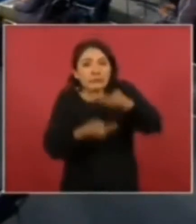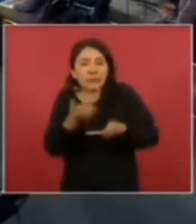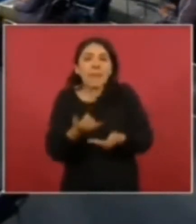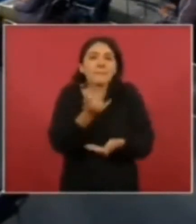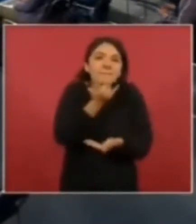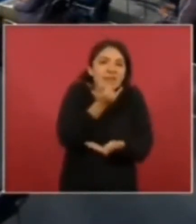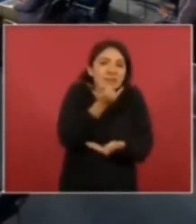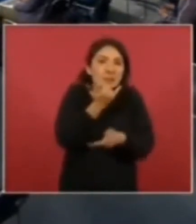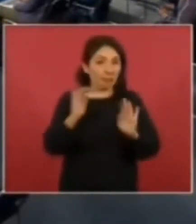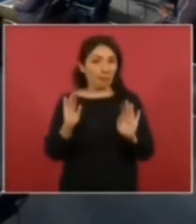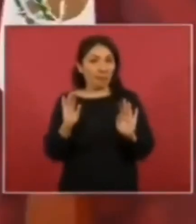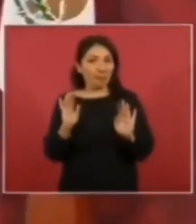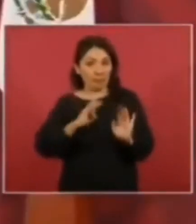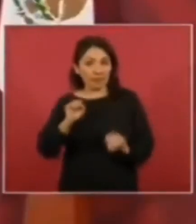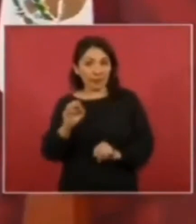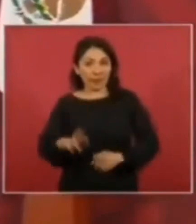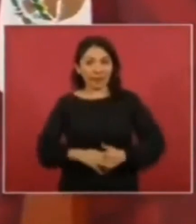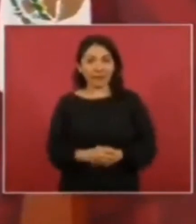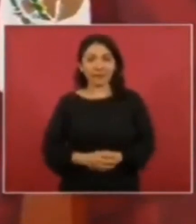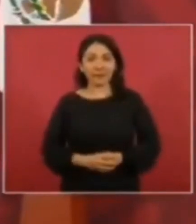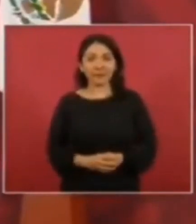disculpa.